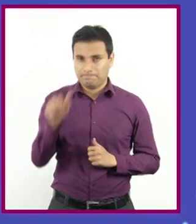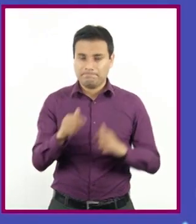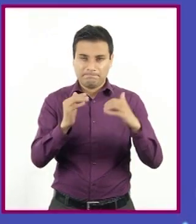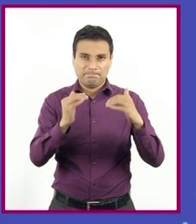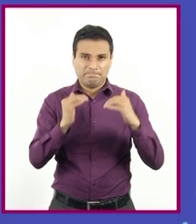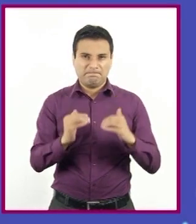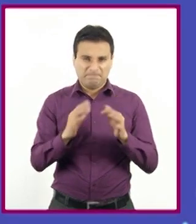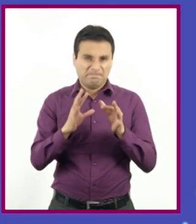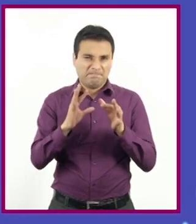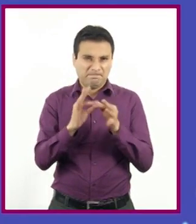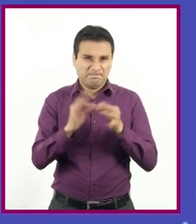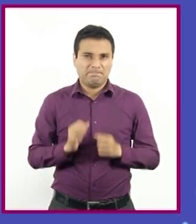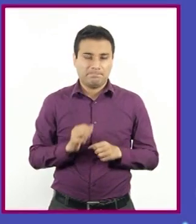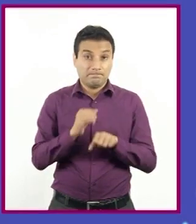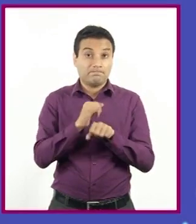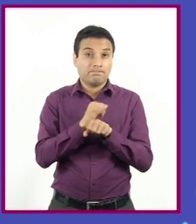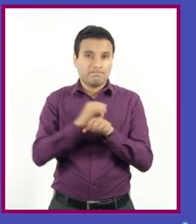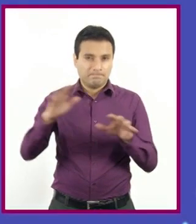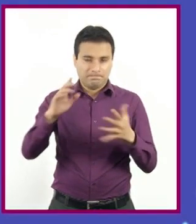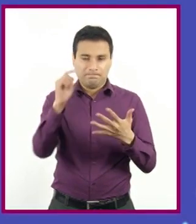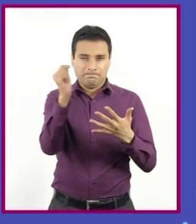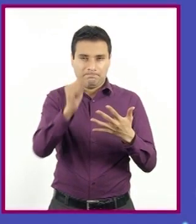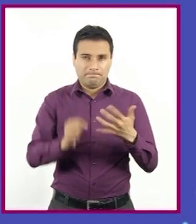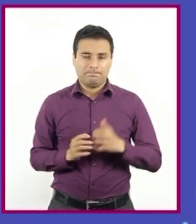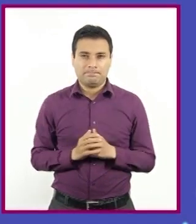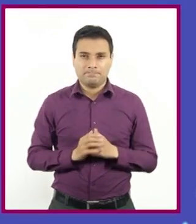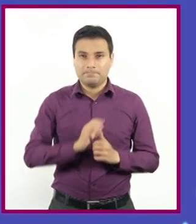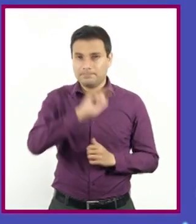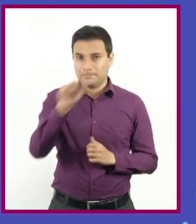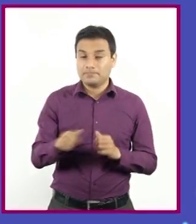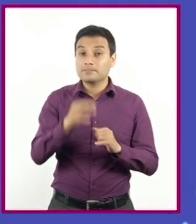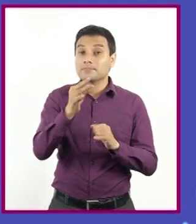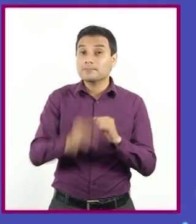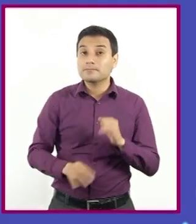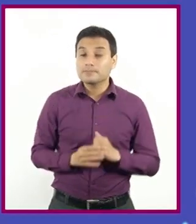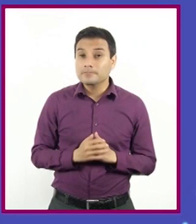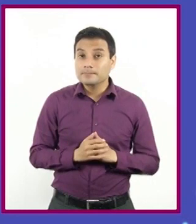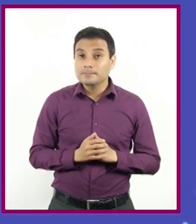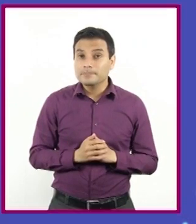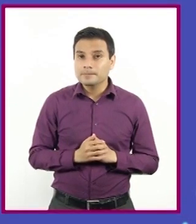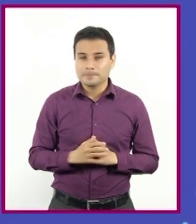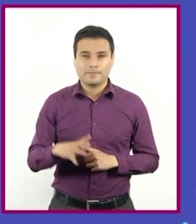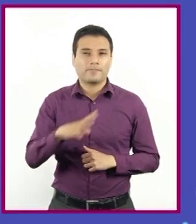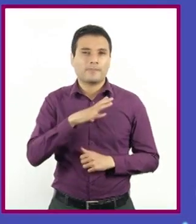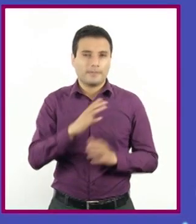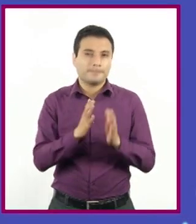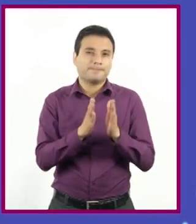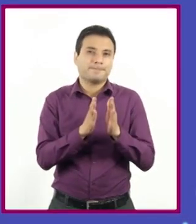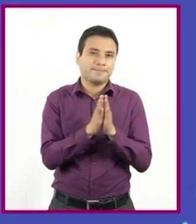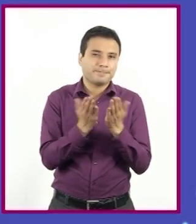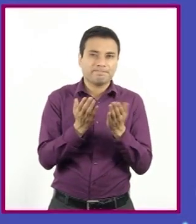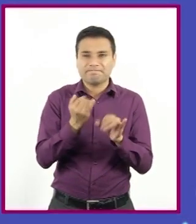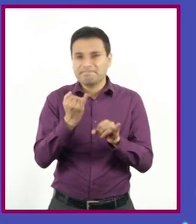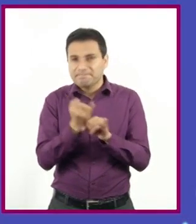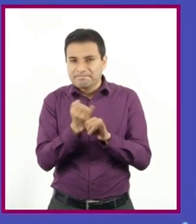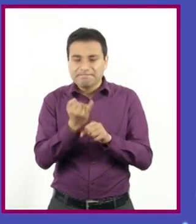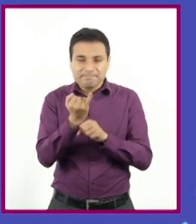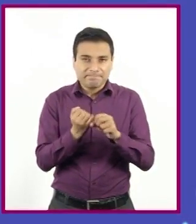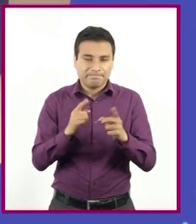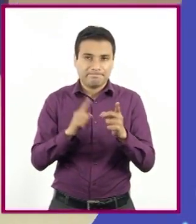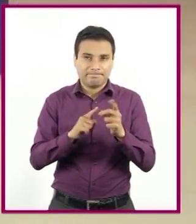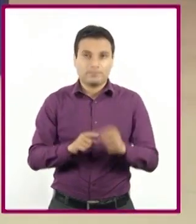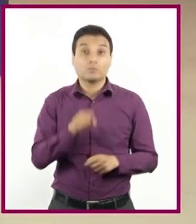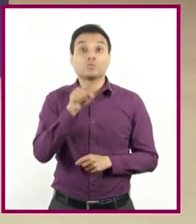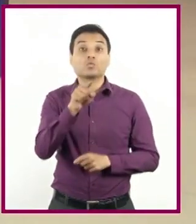la información que seleccionamos. Y por último, aparecen las fuentes de información. En su libro